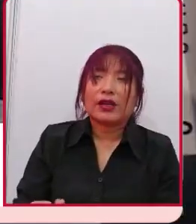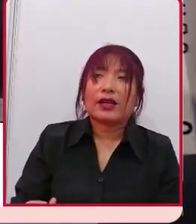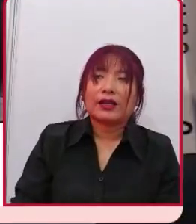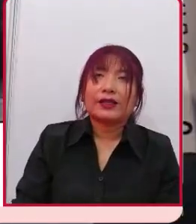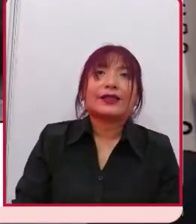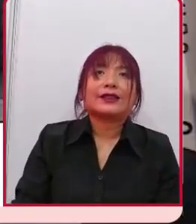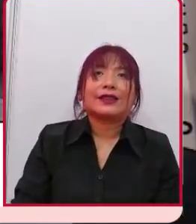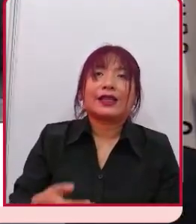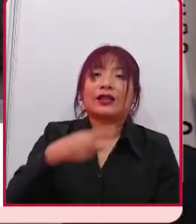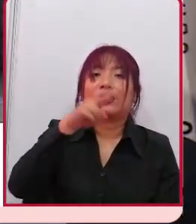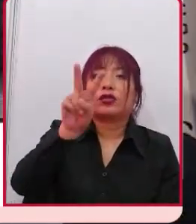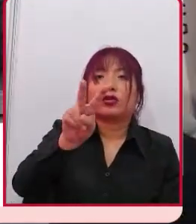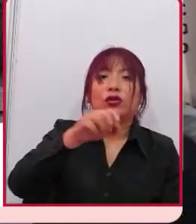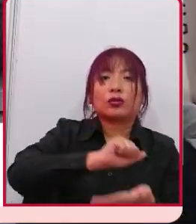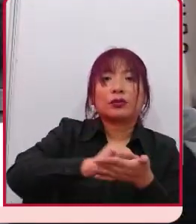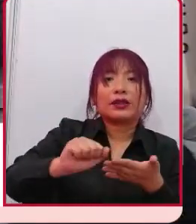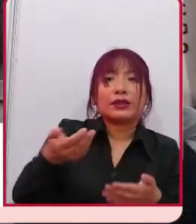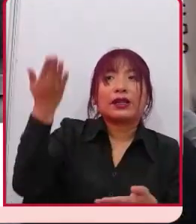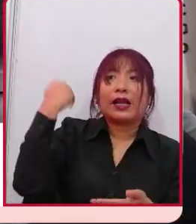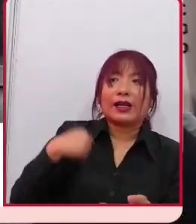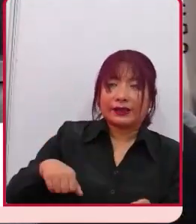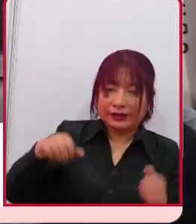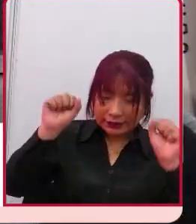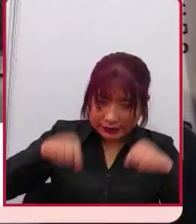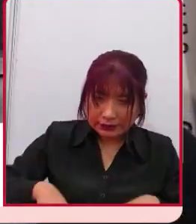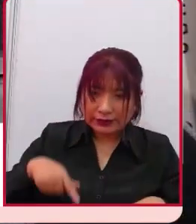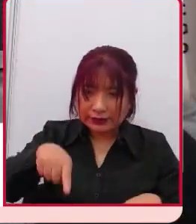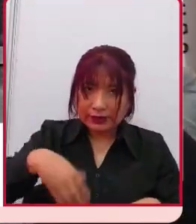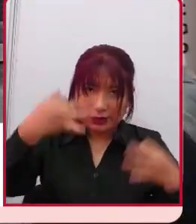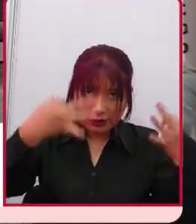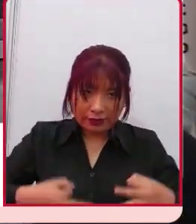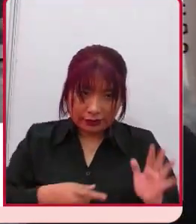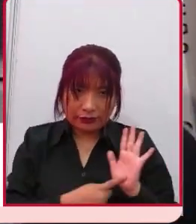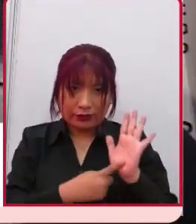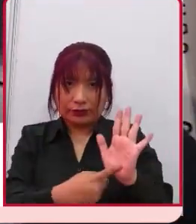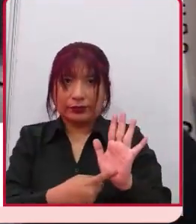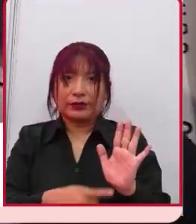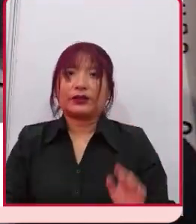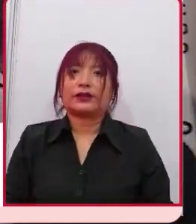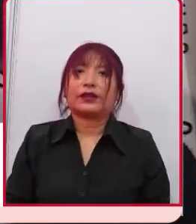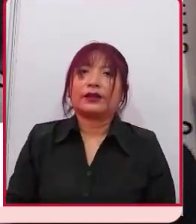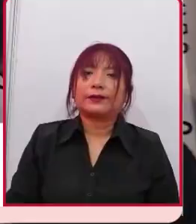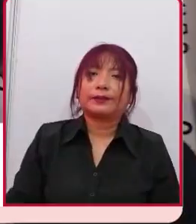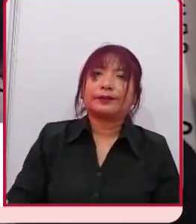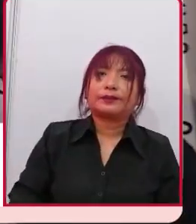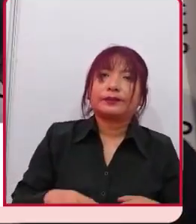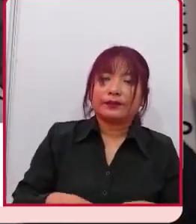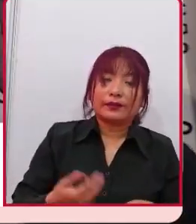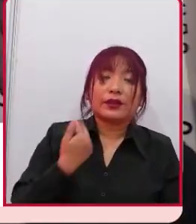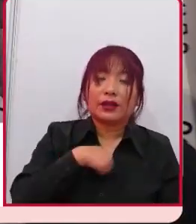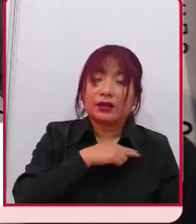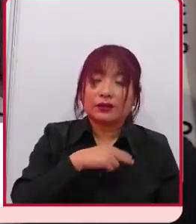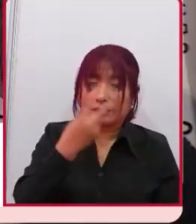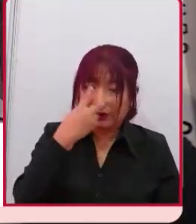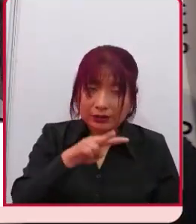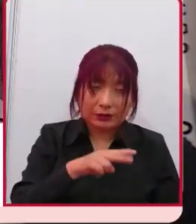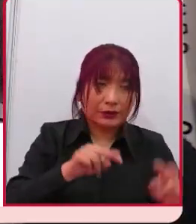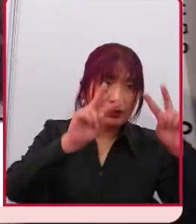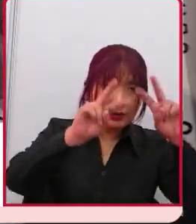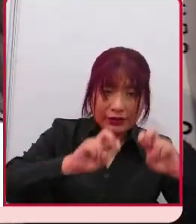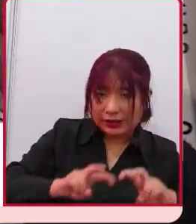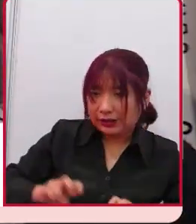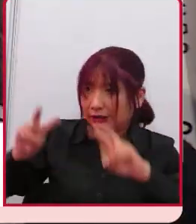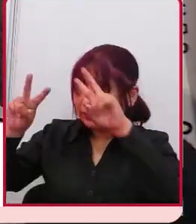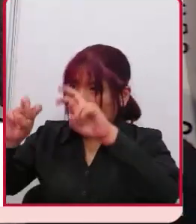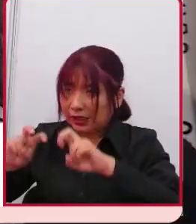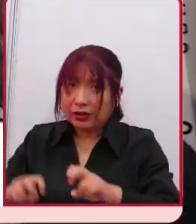establecidos. Son 3 muestras representativas de 3 futuros dominios que igual están siendo validados todavía